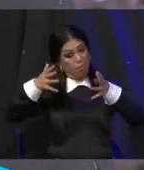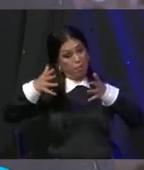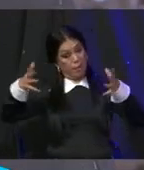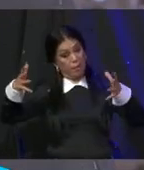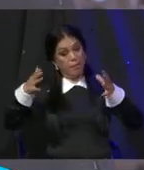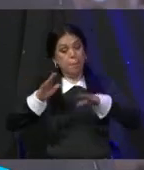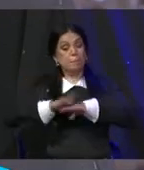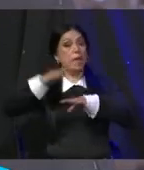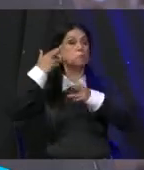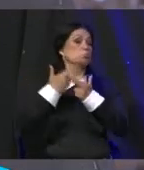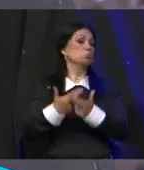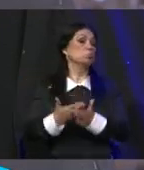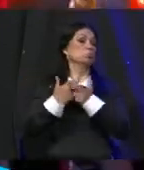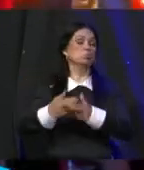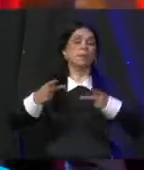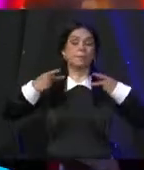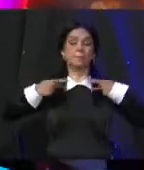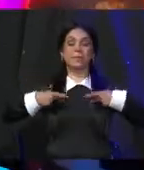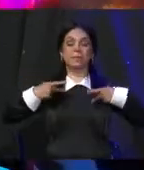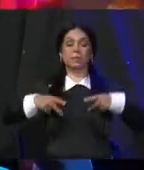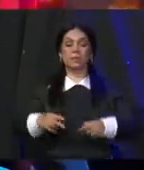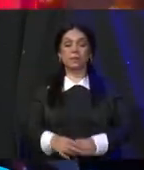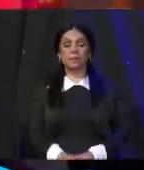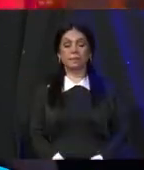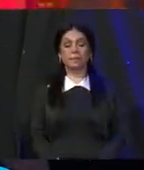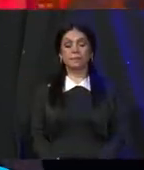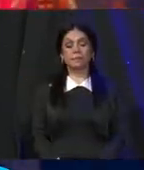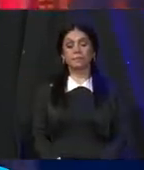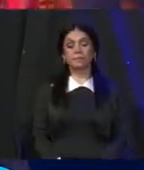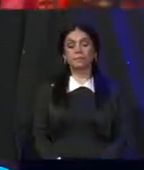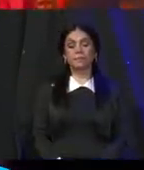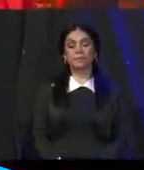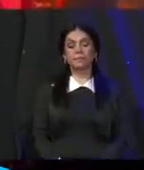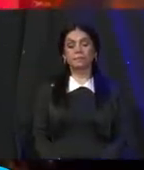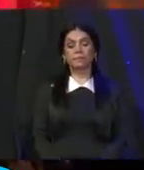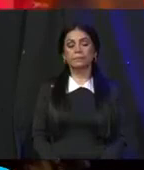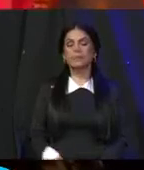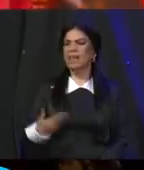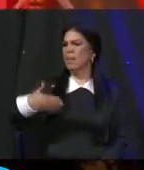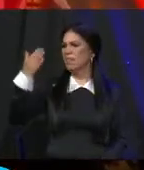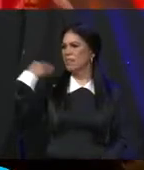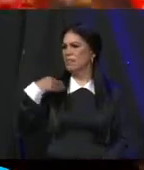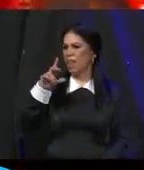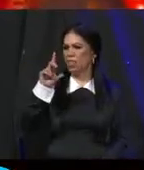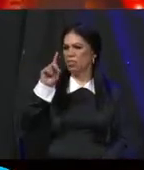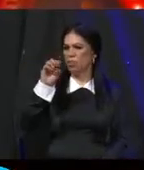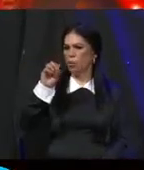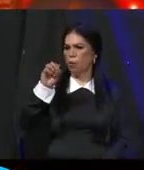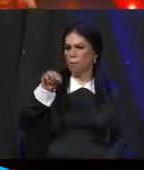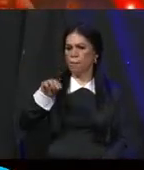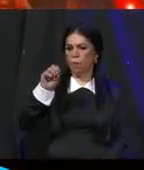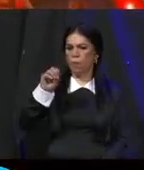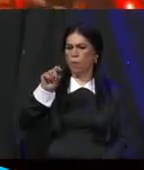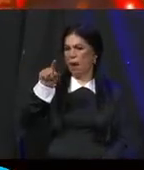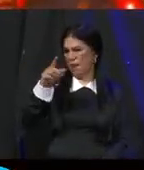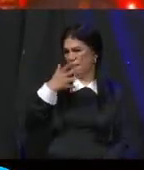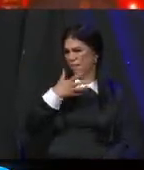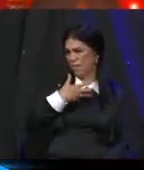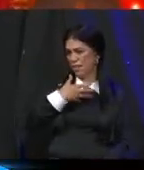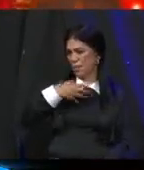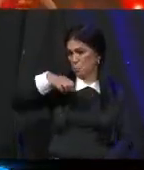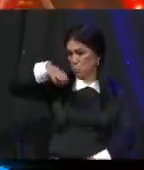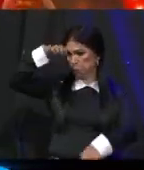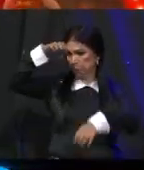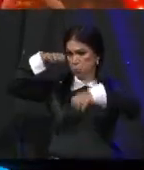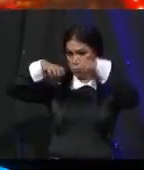bueno, el año pasado hicimos el domo aquí, que yo decía, bueno, ¿por qué me quieren en el domo? Pues es un lugar de